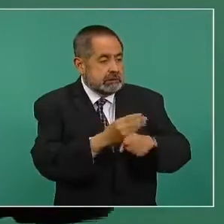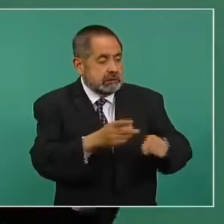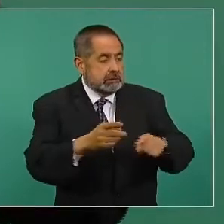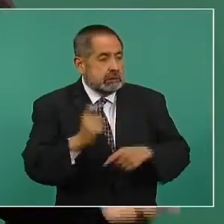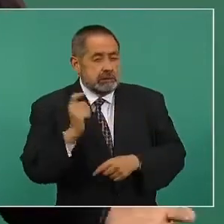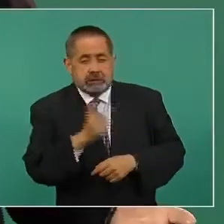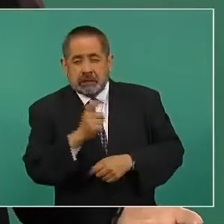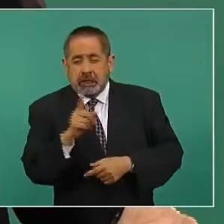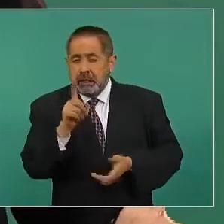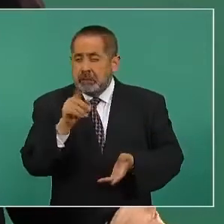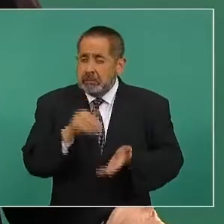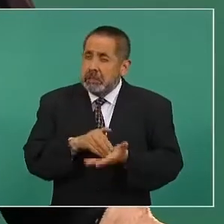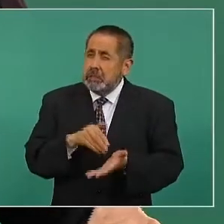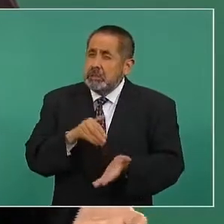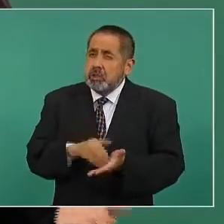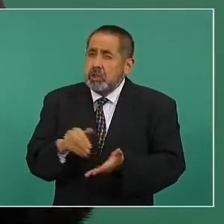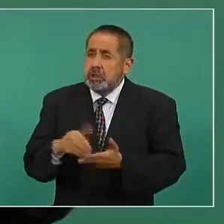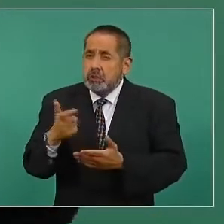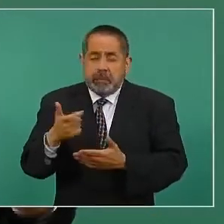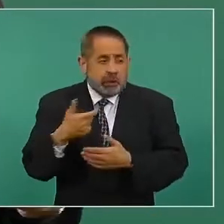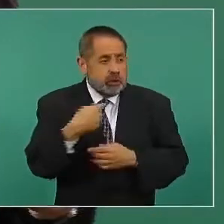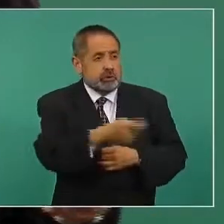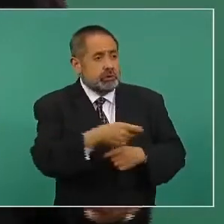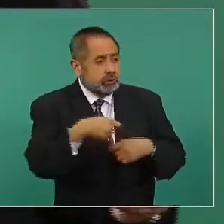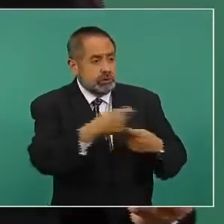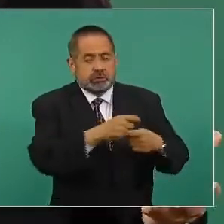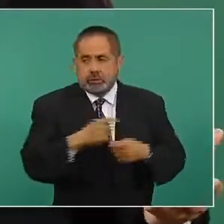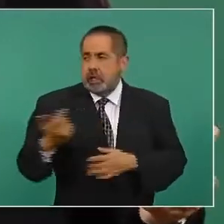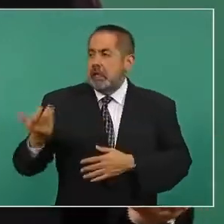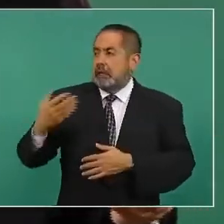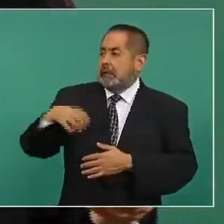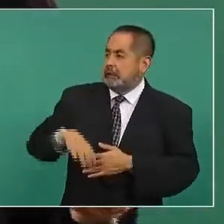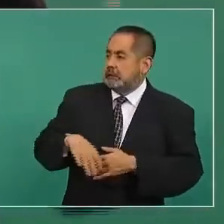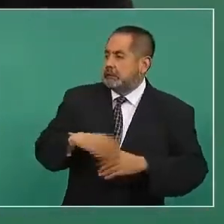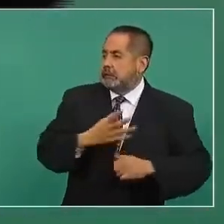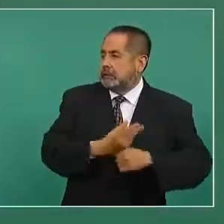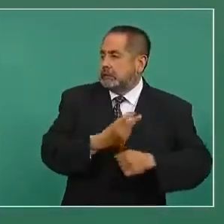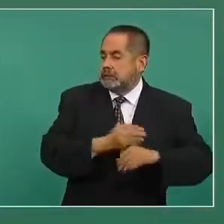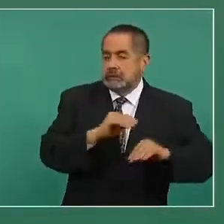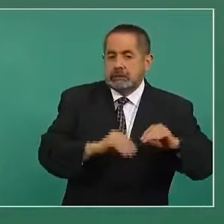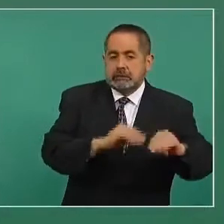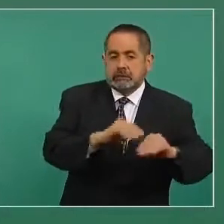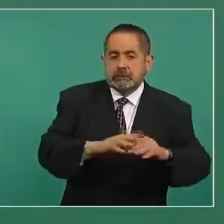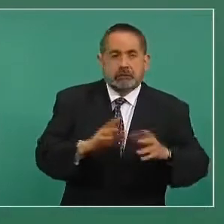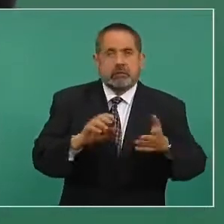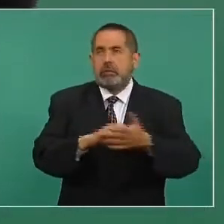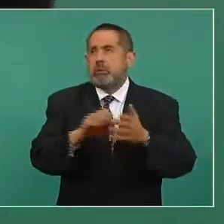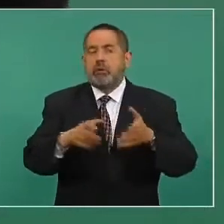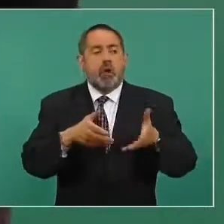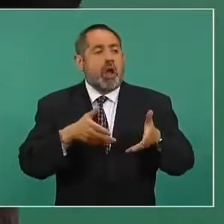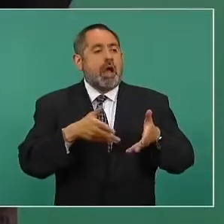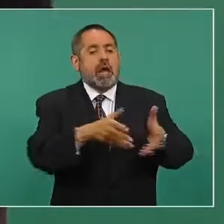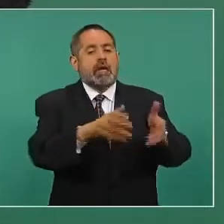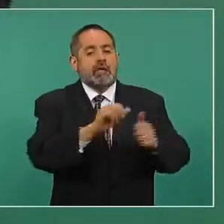como 1,000 millones de mantenimiento de la carretera de